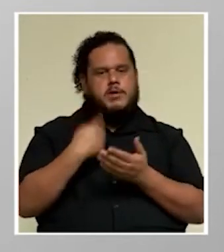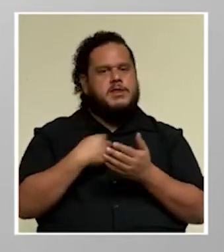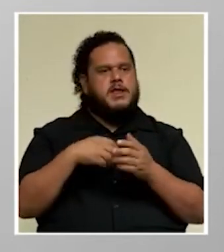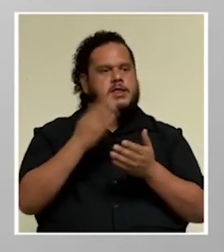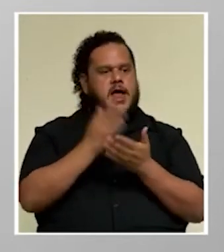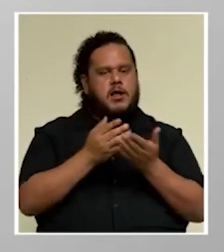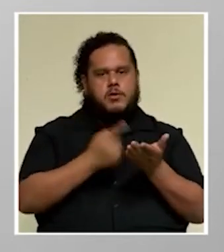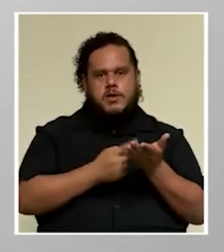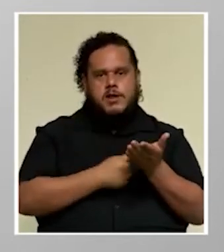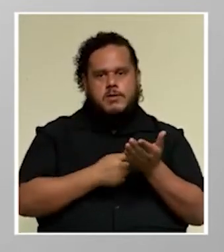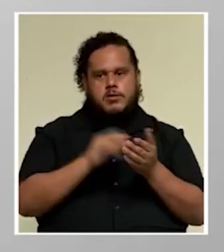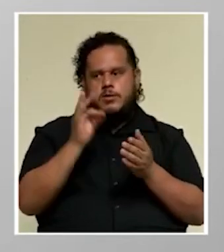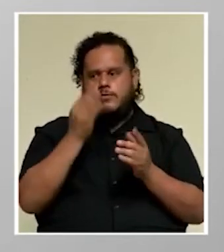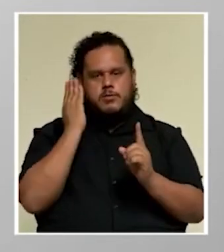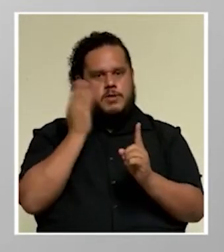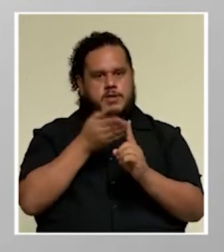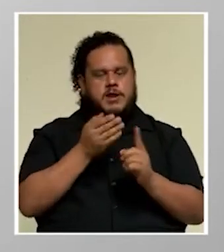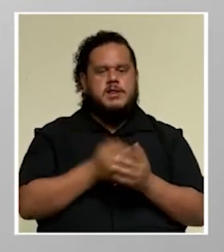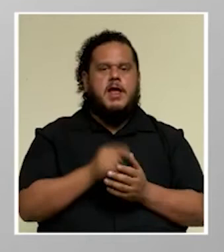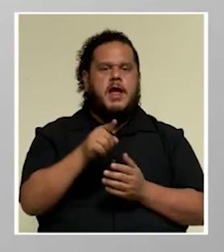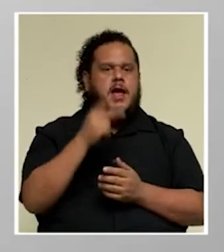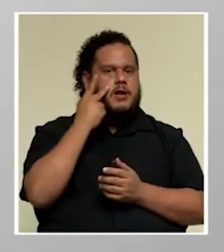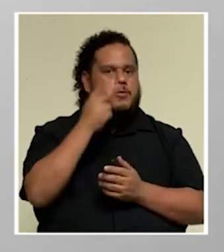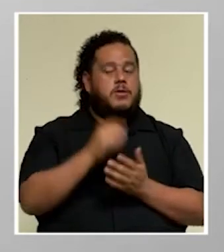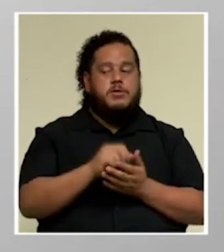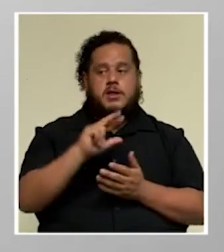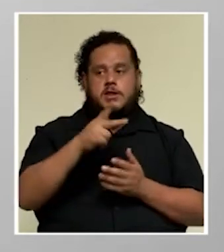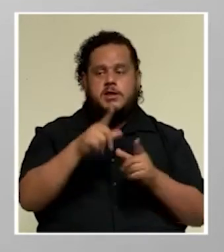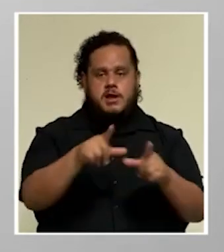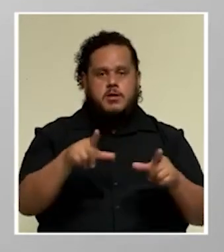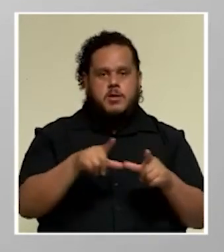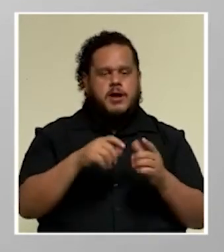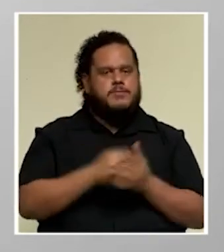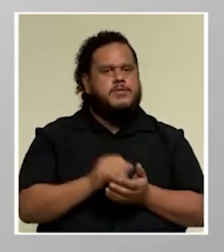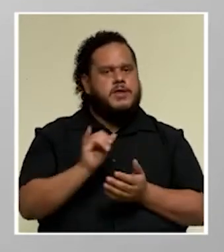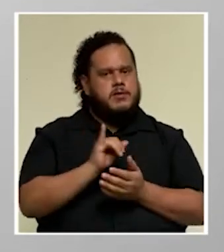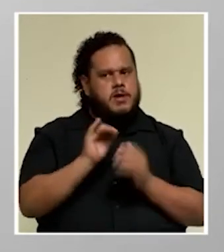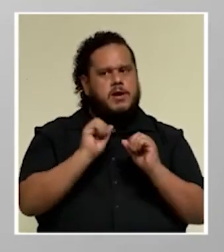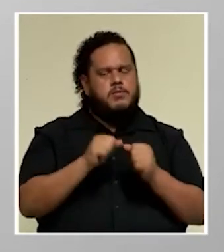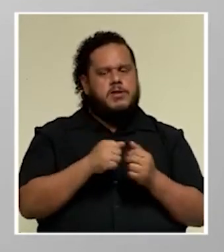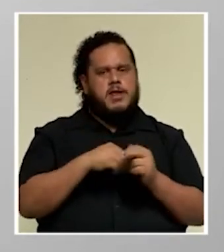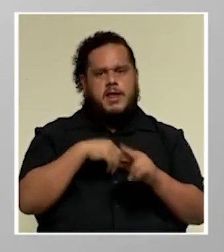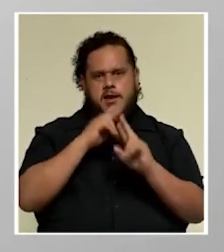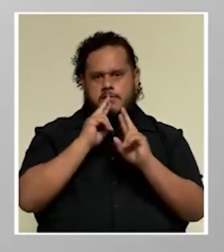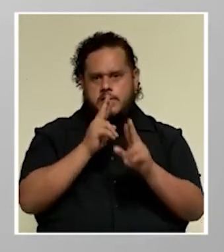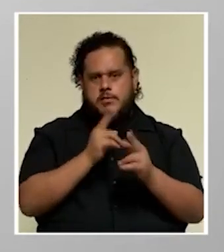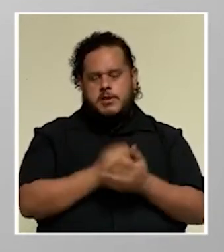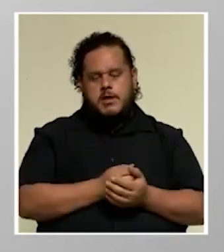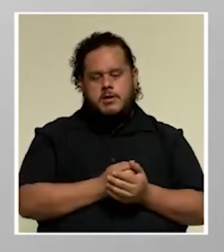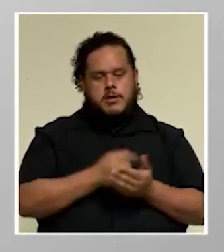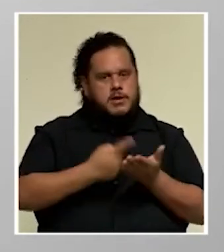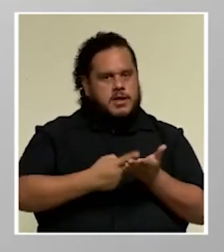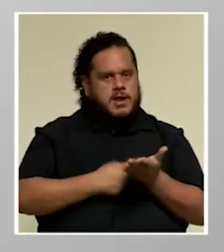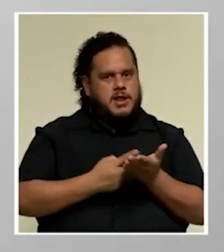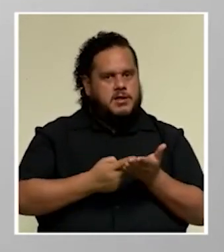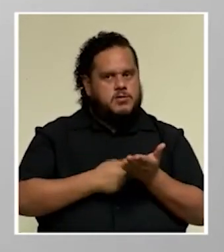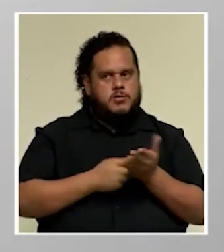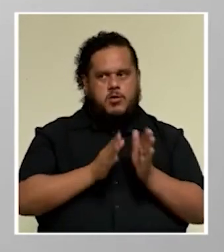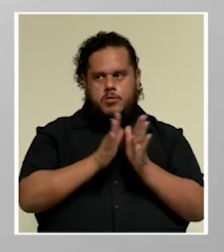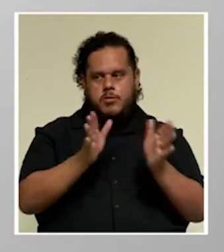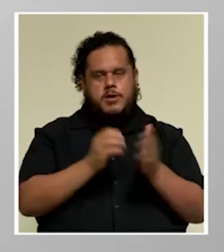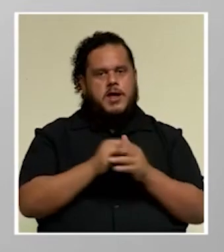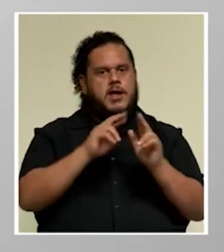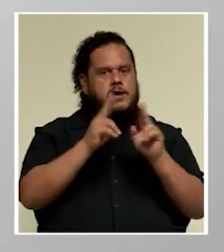debate de manera directa, ¿verdad? Que ahí lo vemos en tercer lugar, sino que también puede ser el resultado que en la discusión pública, en las